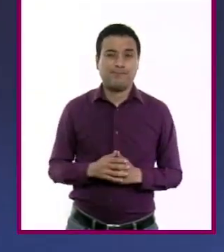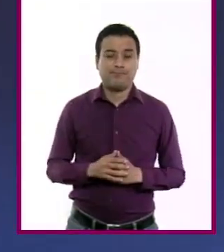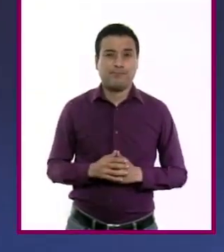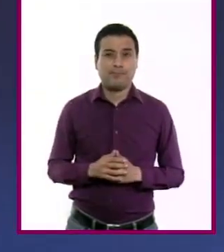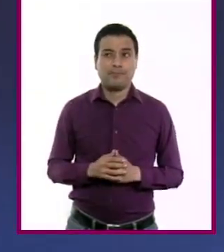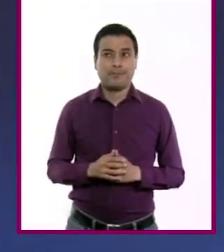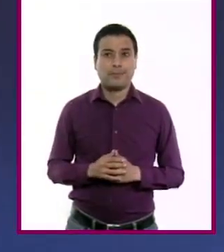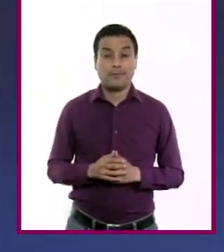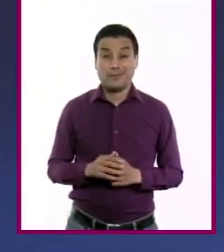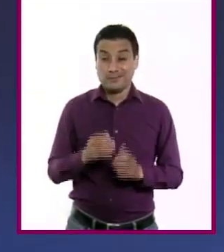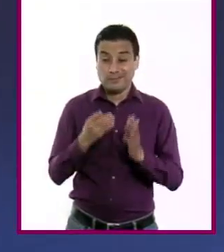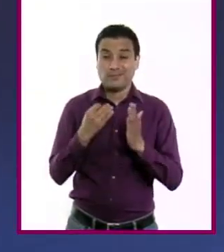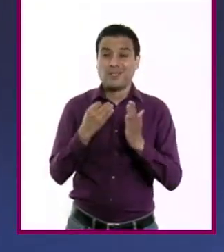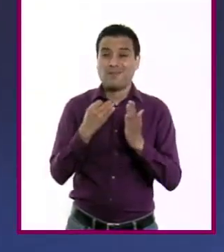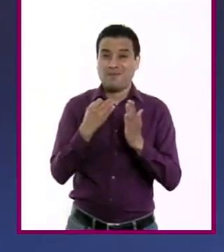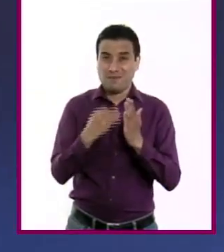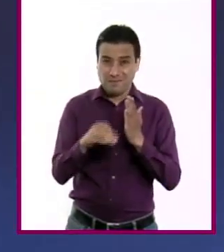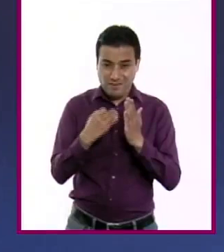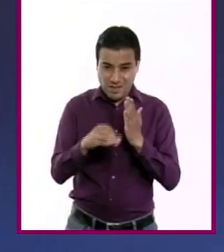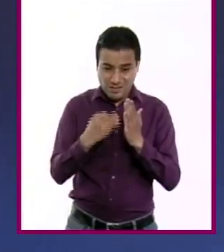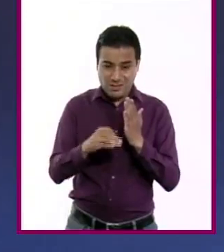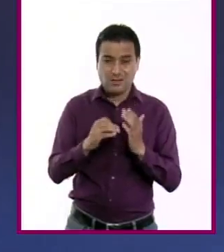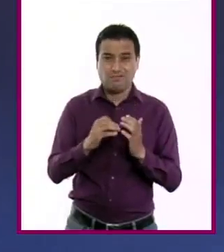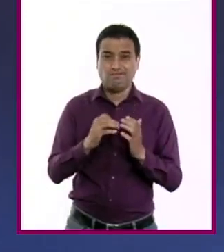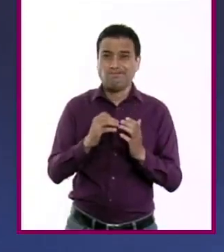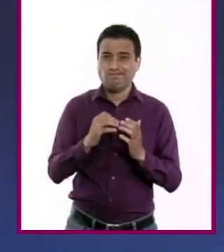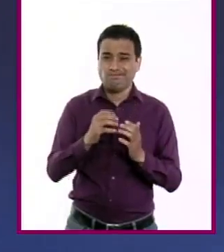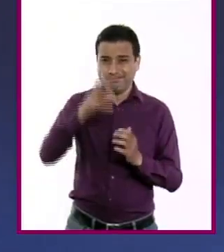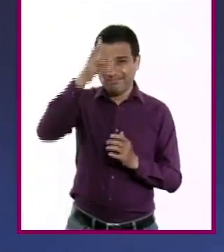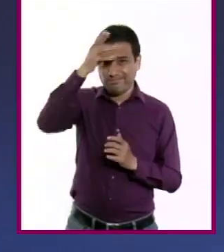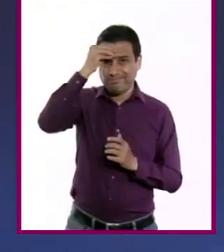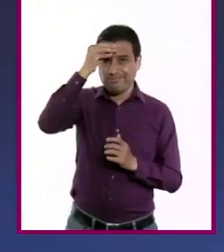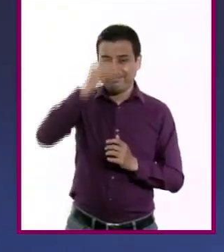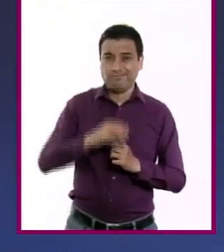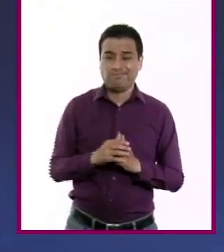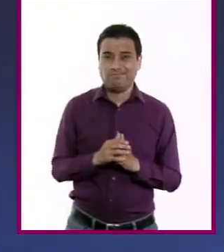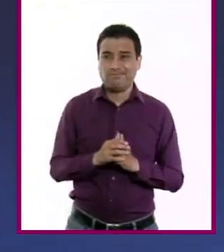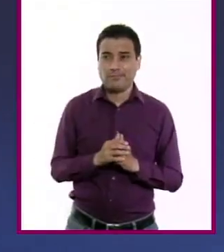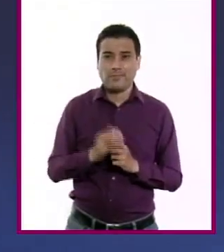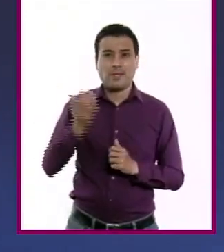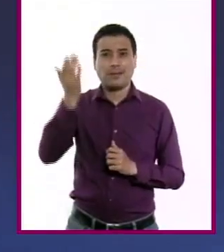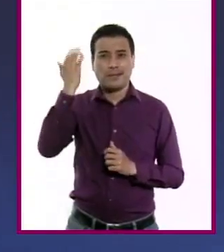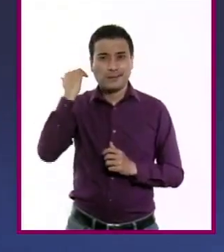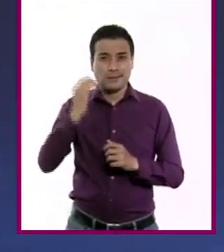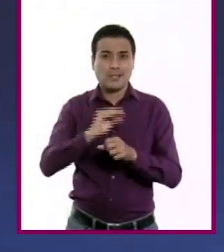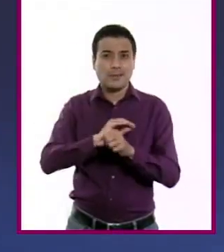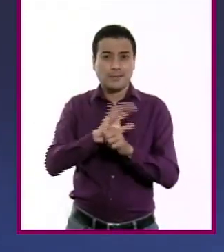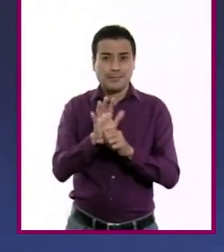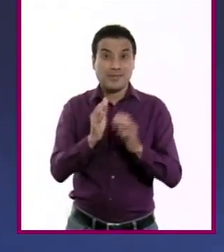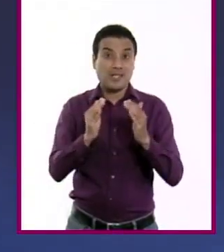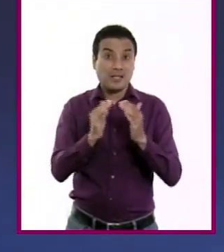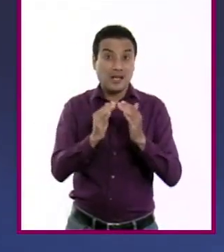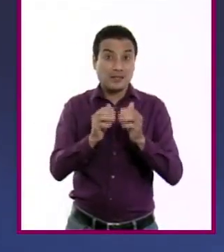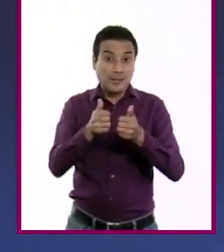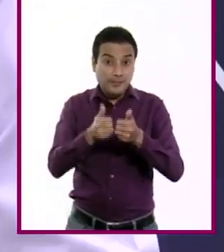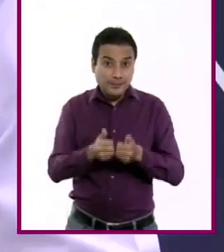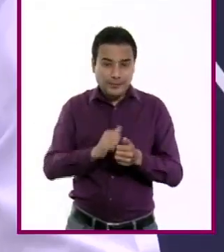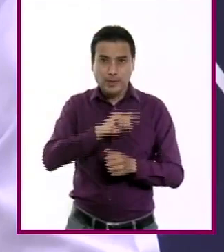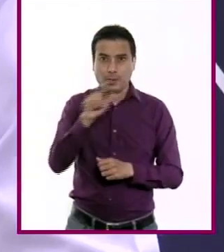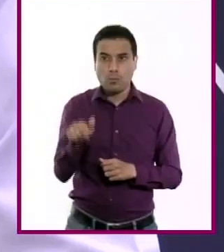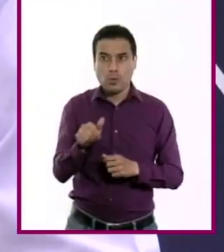aún nos queda mucho que aprender. Desde que iniciaron los confinamientos, las amenazas informáticas por el uso de